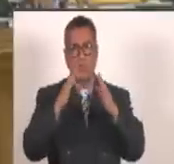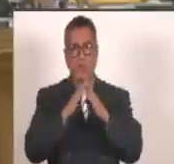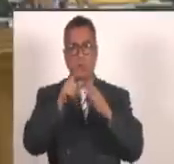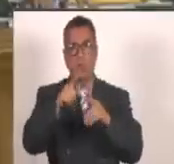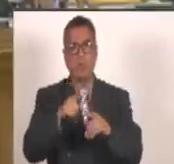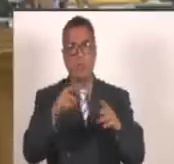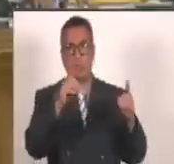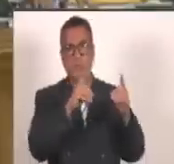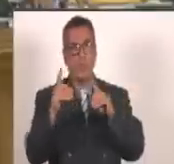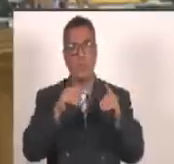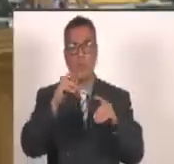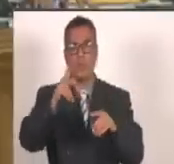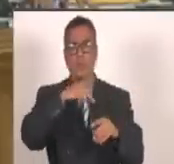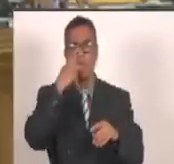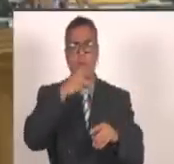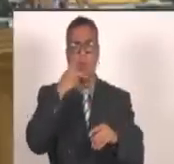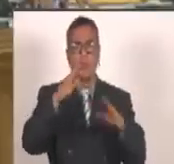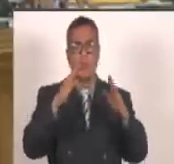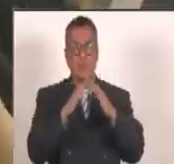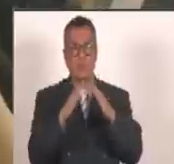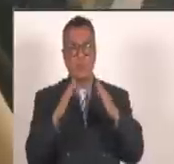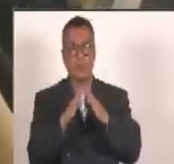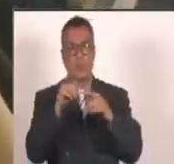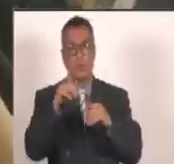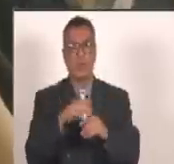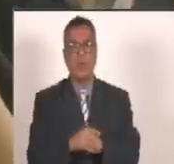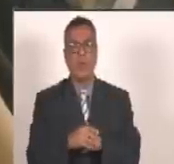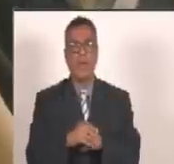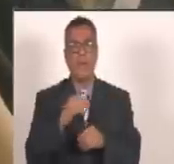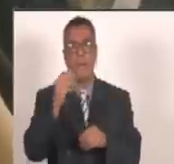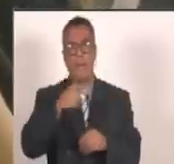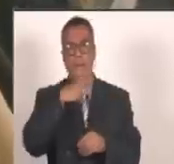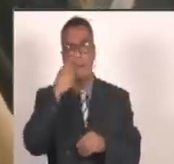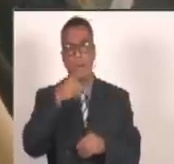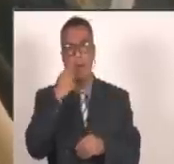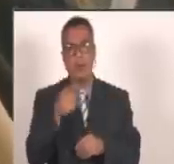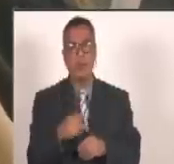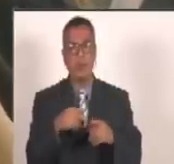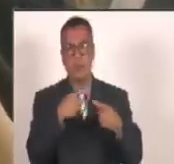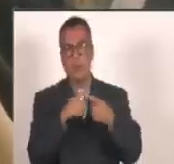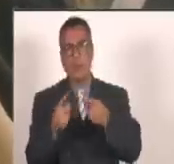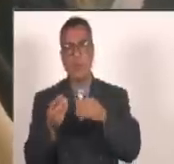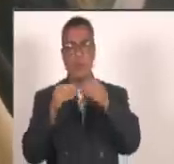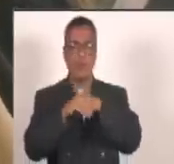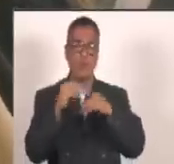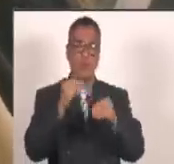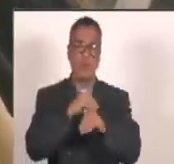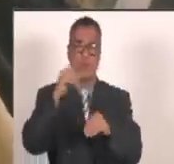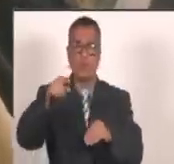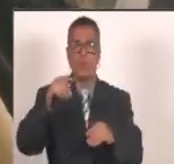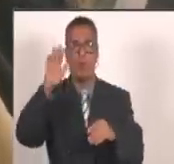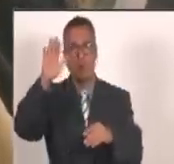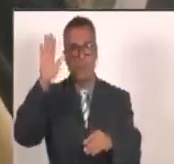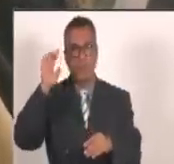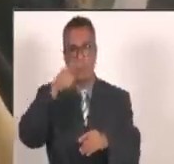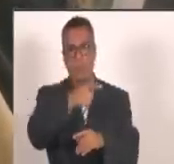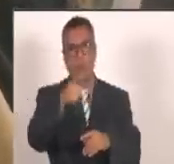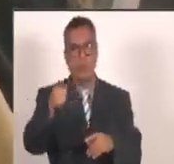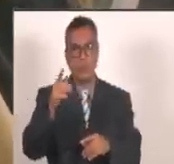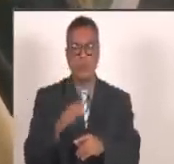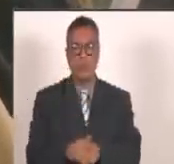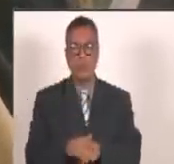de la discusión política, en la casa de las opiniones divergentes o convergentes. Jura